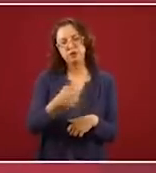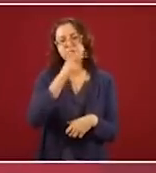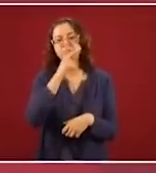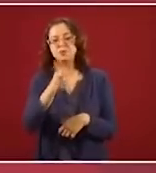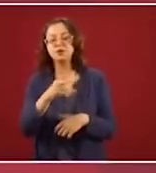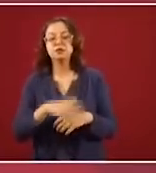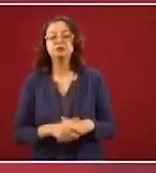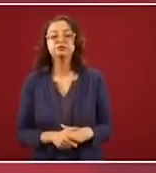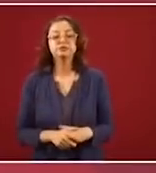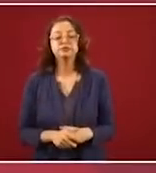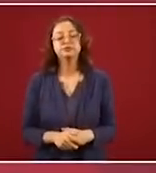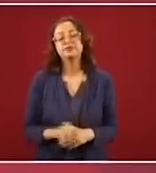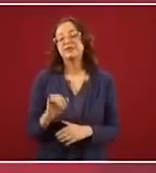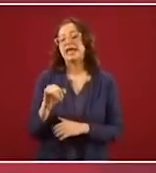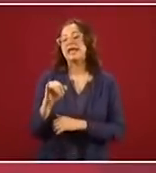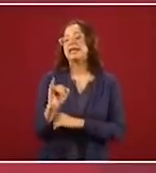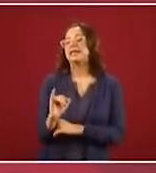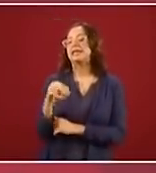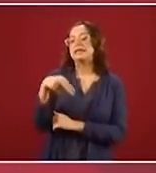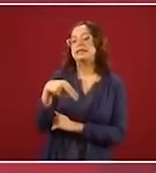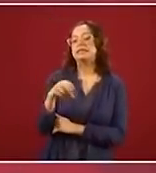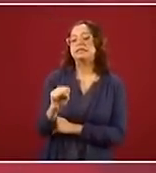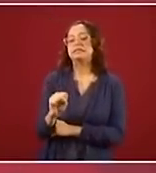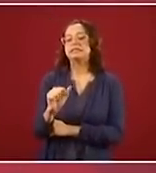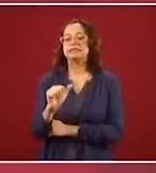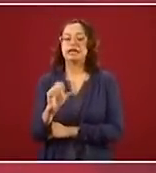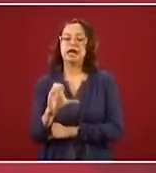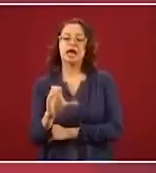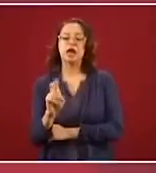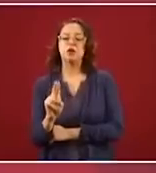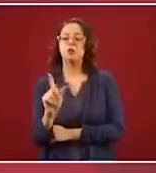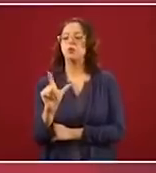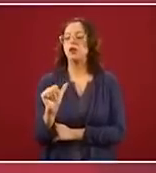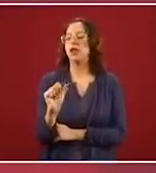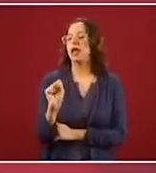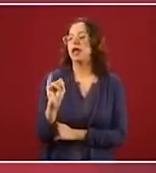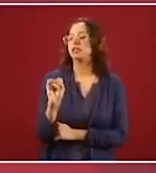Por insaculación, eso es más físico.